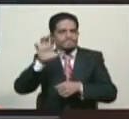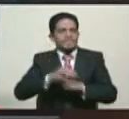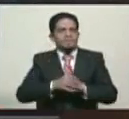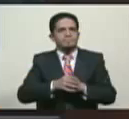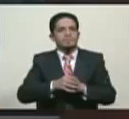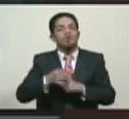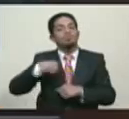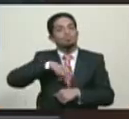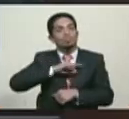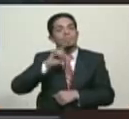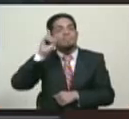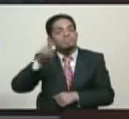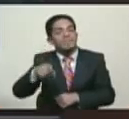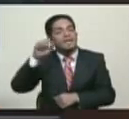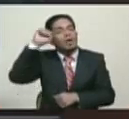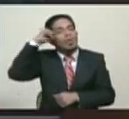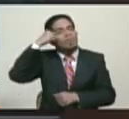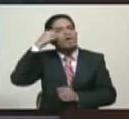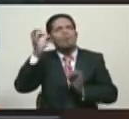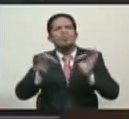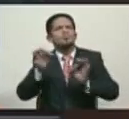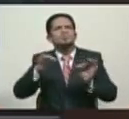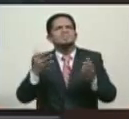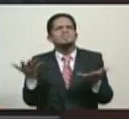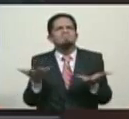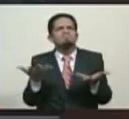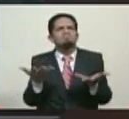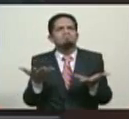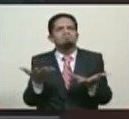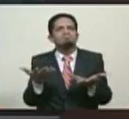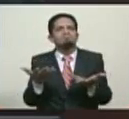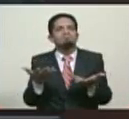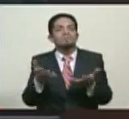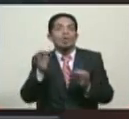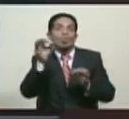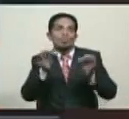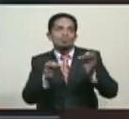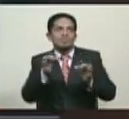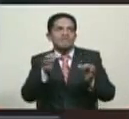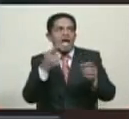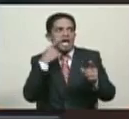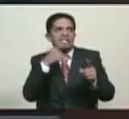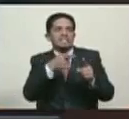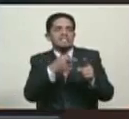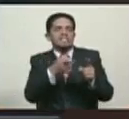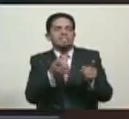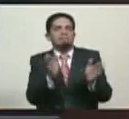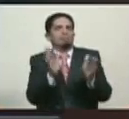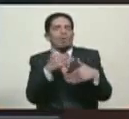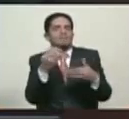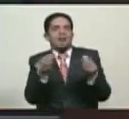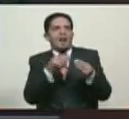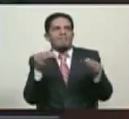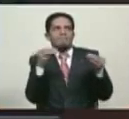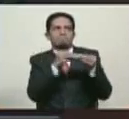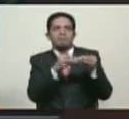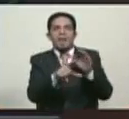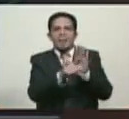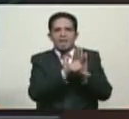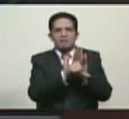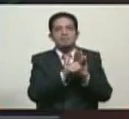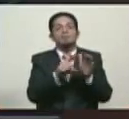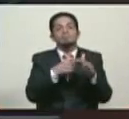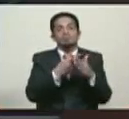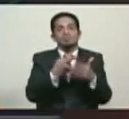debemos recordar que la justicia deja de serla si queda ilusoria su ejecución. Y entonces, para ello